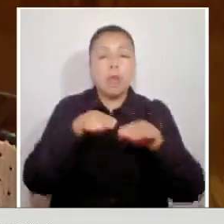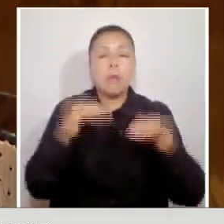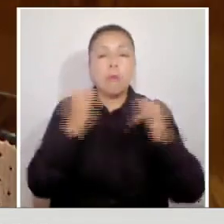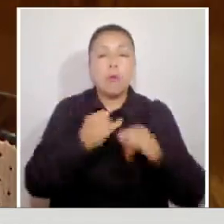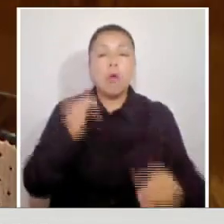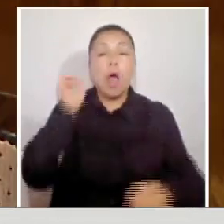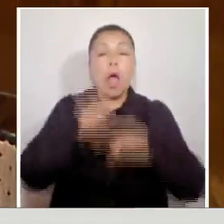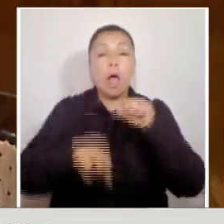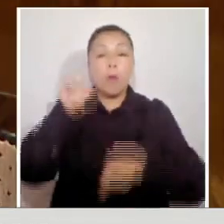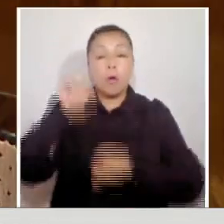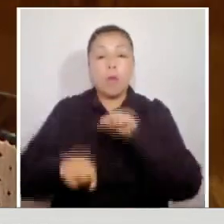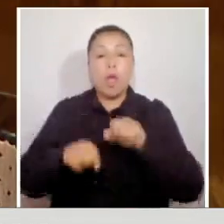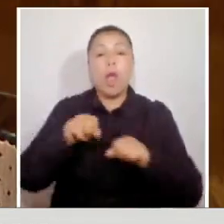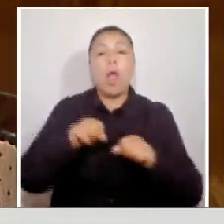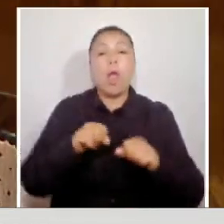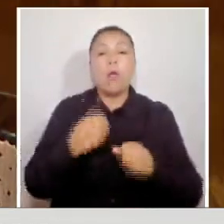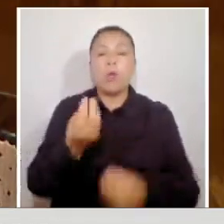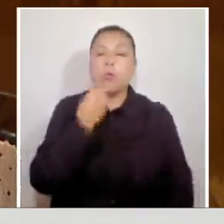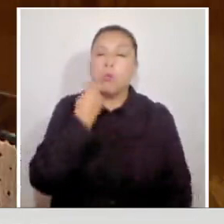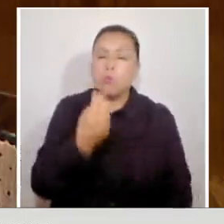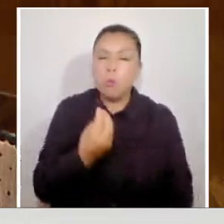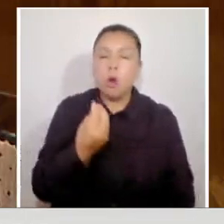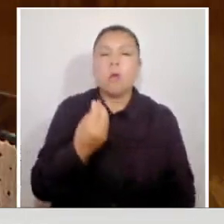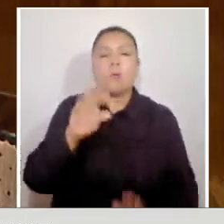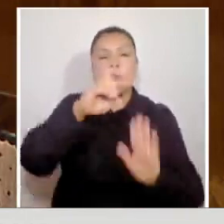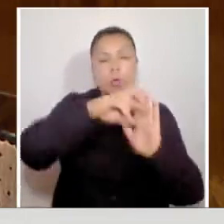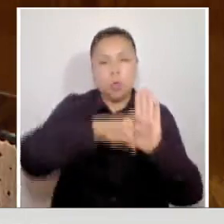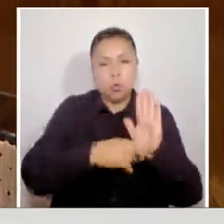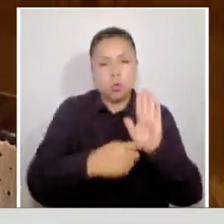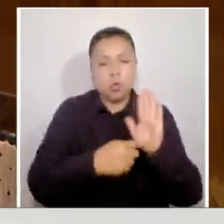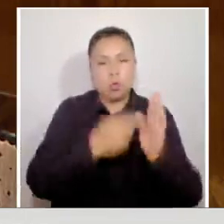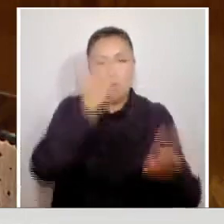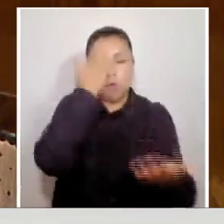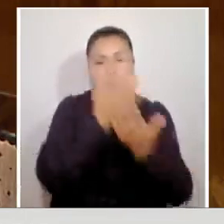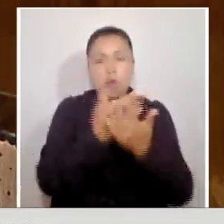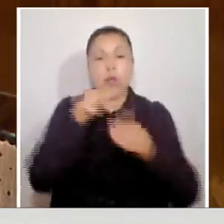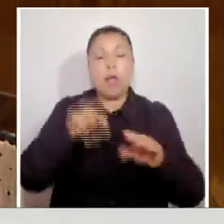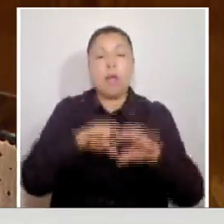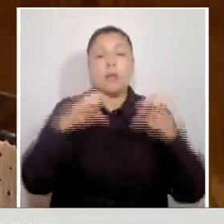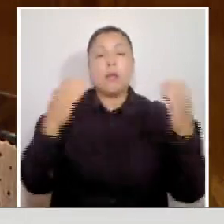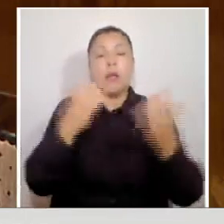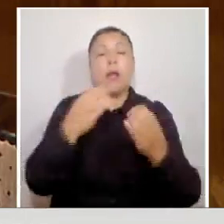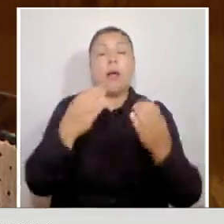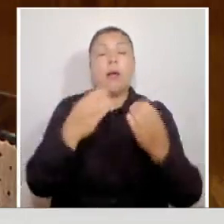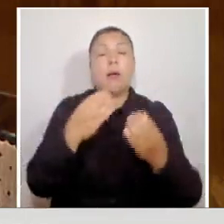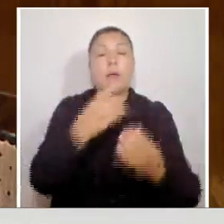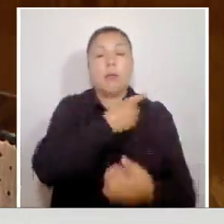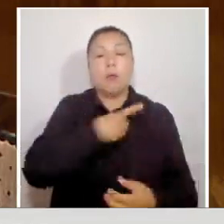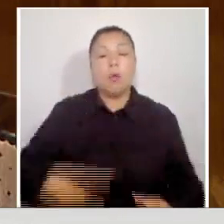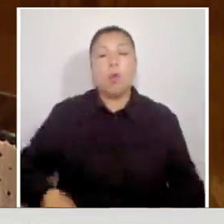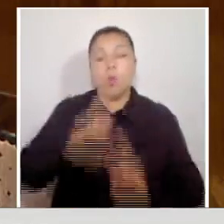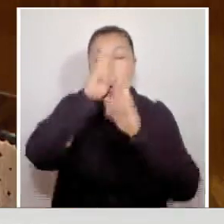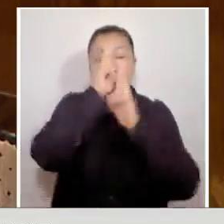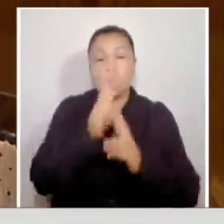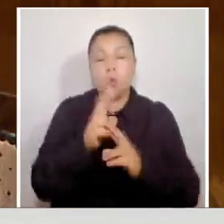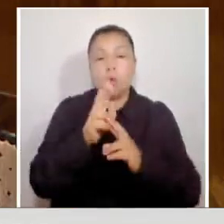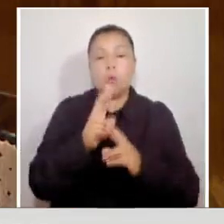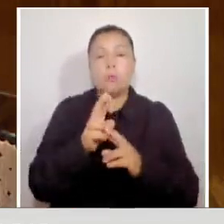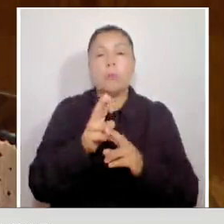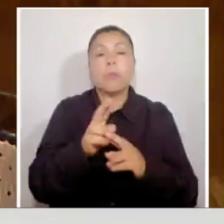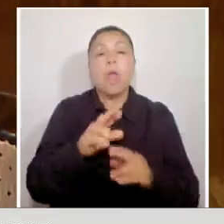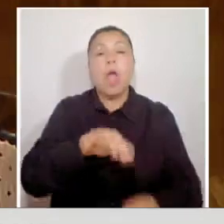de esta loable iniciativa ante esta honorable sala y con ello rendir un homenaje póstumo al joven